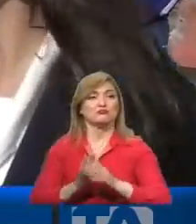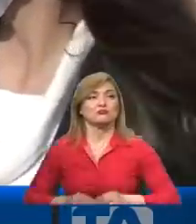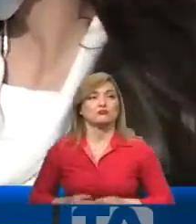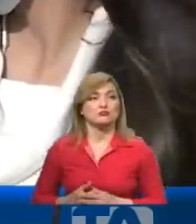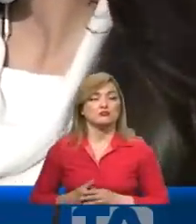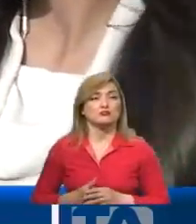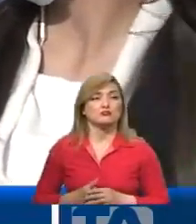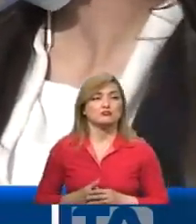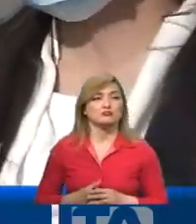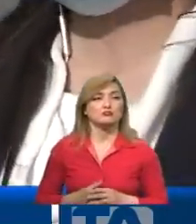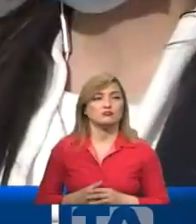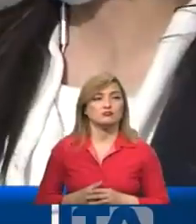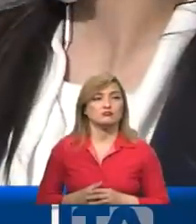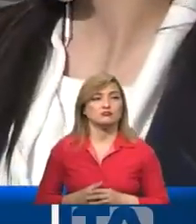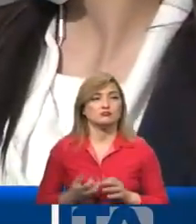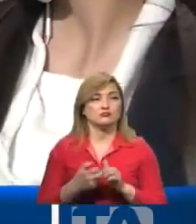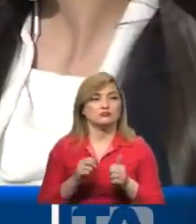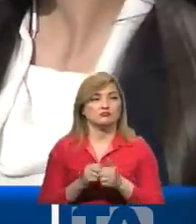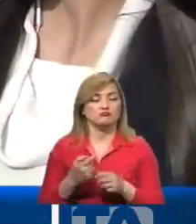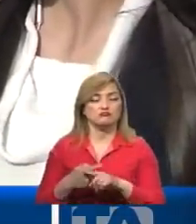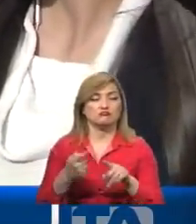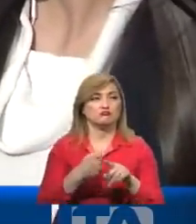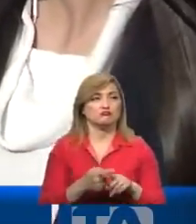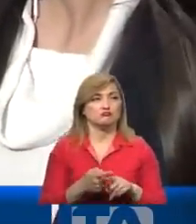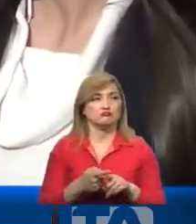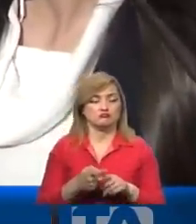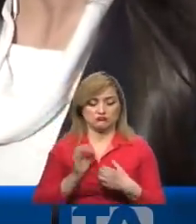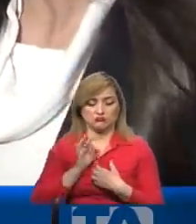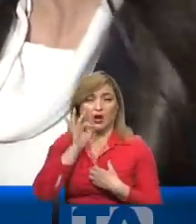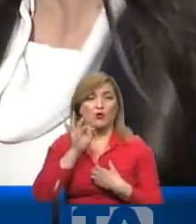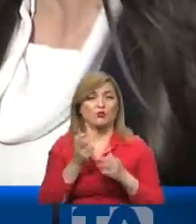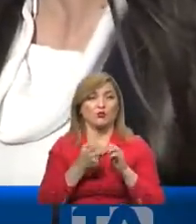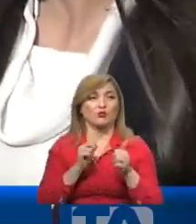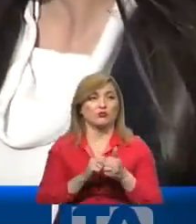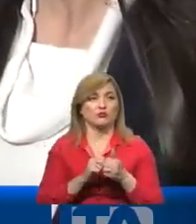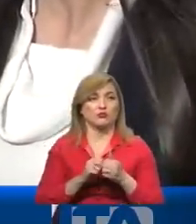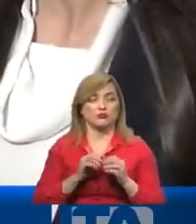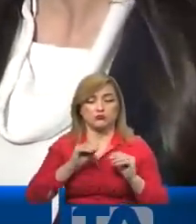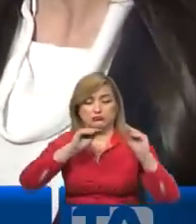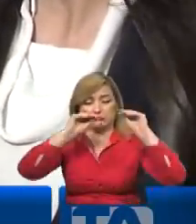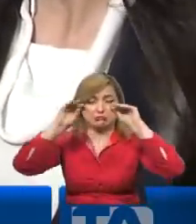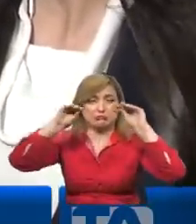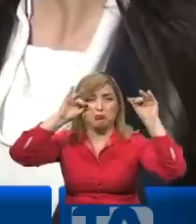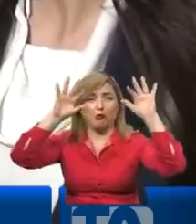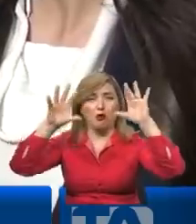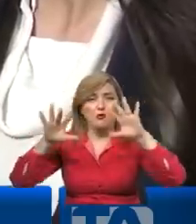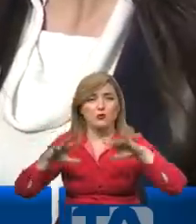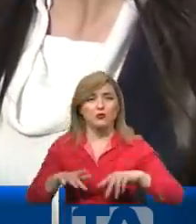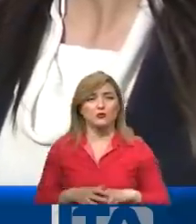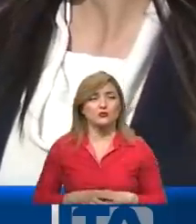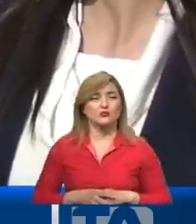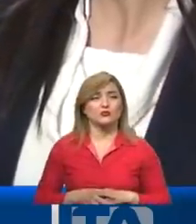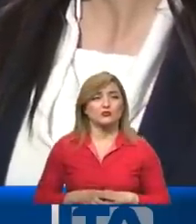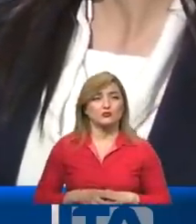realmente nos ha provocado una serie de problemas ahora que estamos en motivos de pandemia. Ustedes ven el polvo, pues ahora no podemos